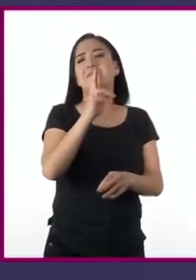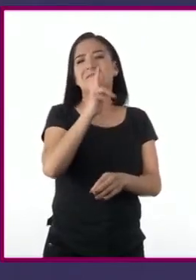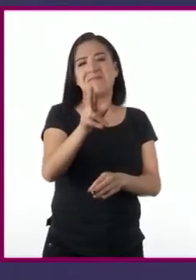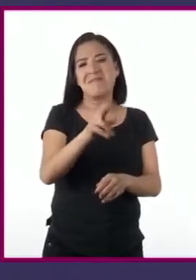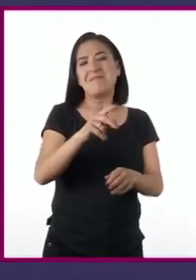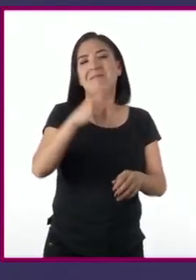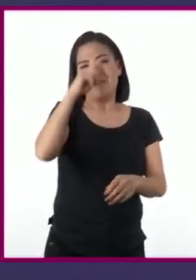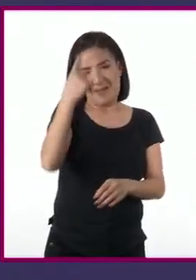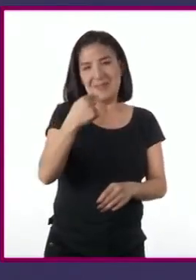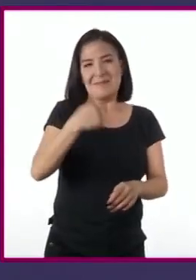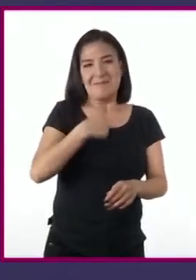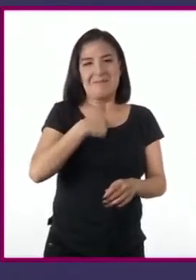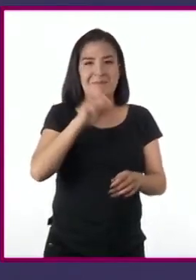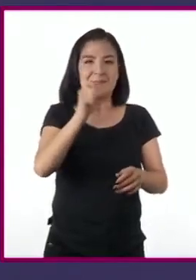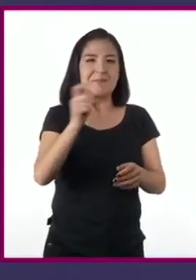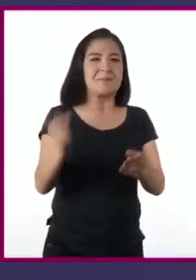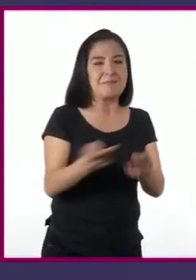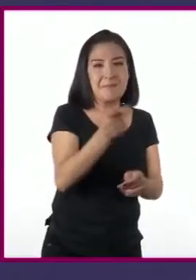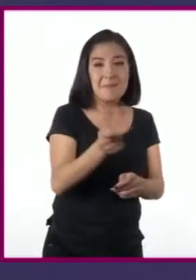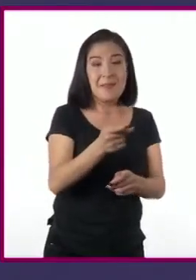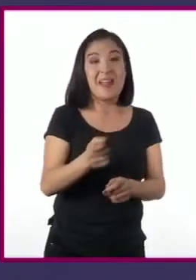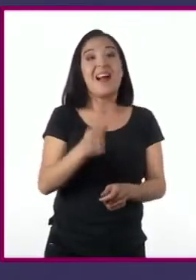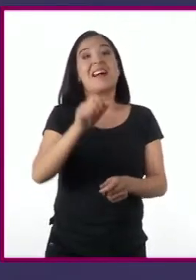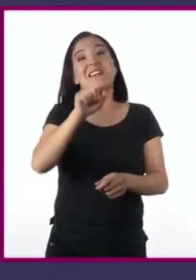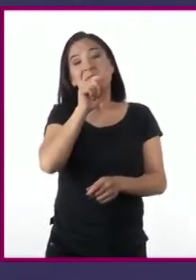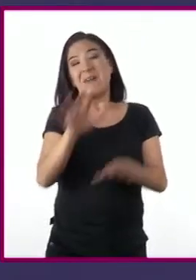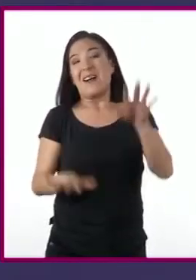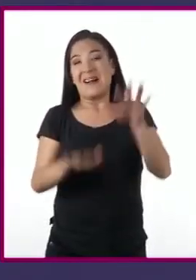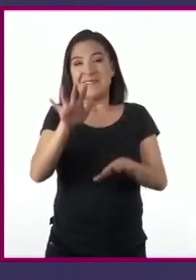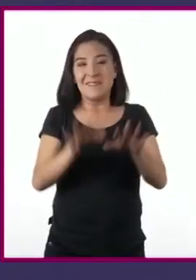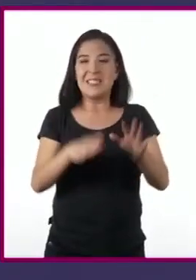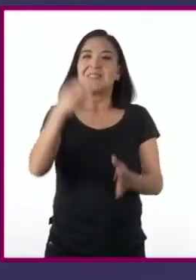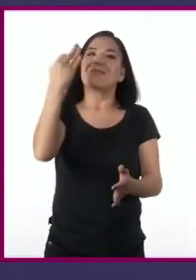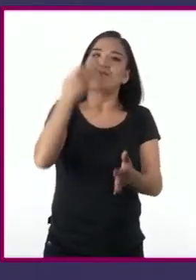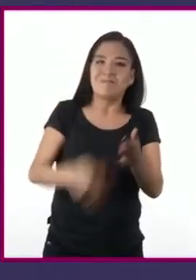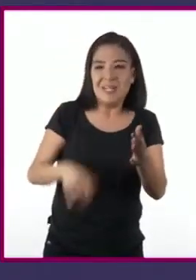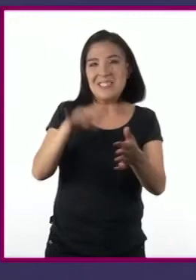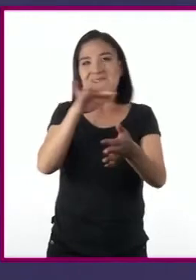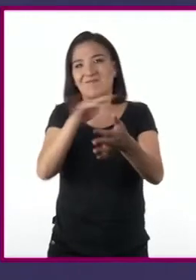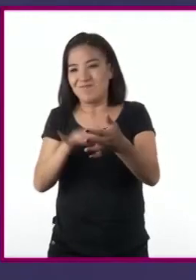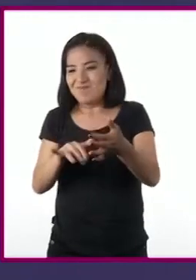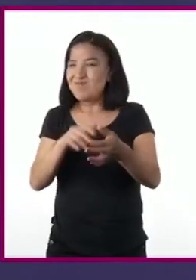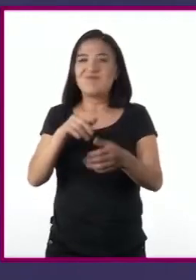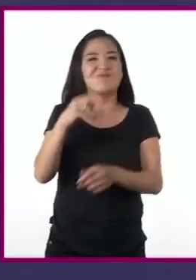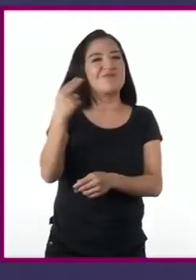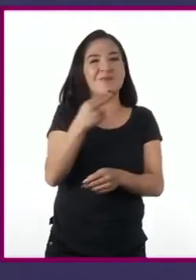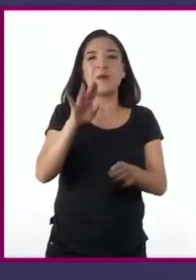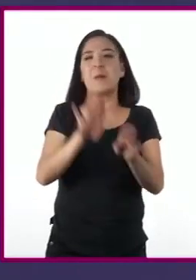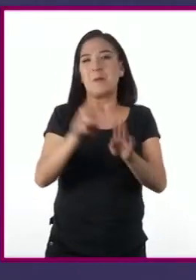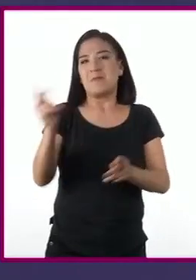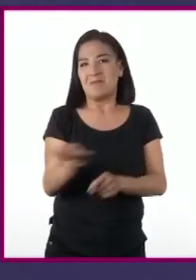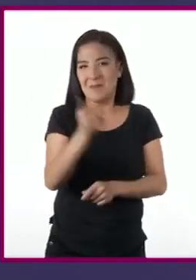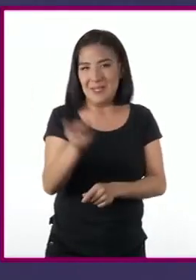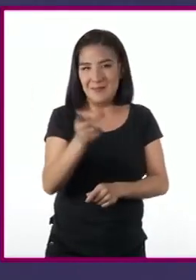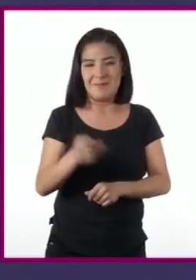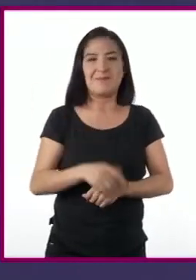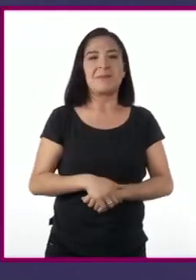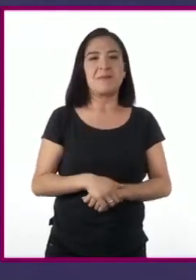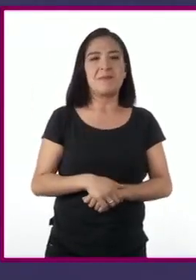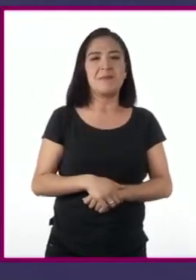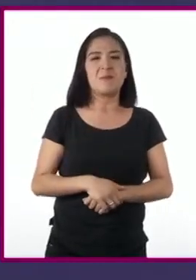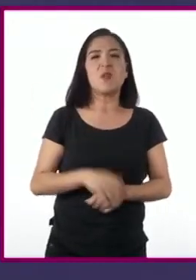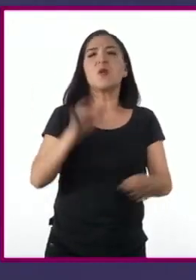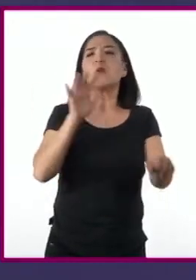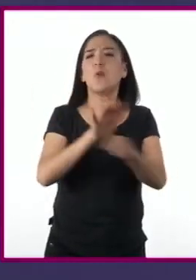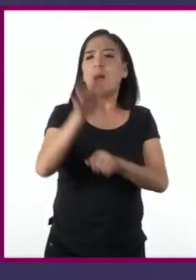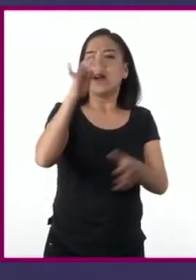para nuestras preguntas y en ocasiones nos faltarán datos para resolver todas las interrogantes. ¿En qué